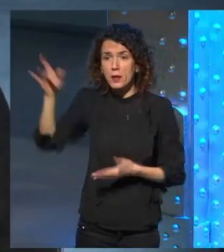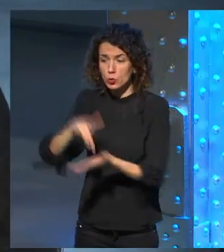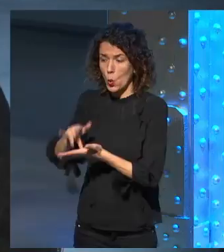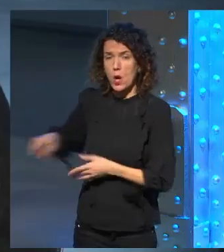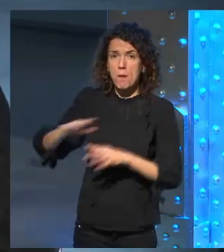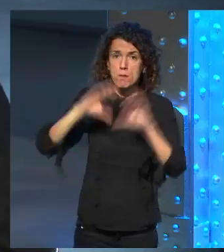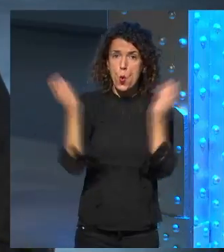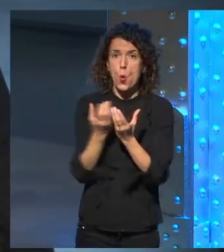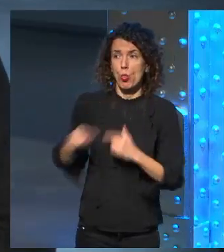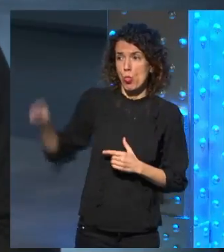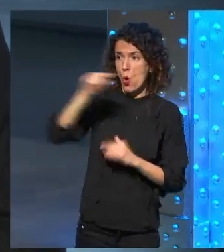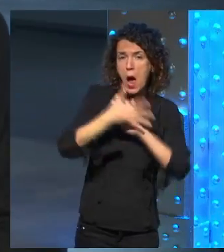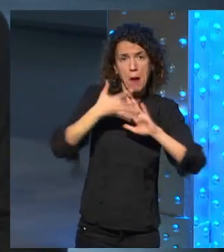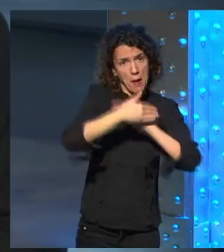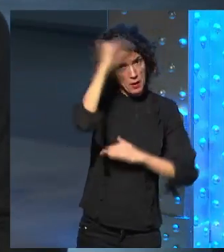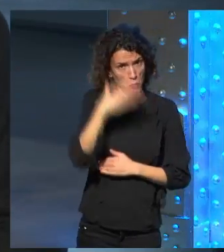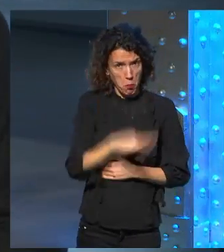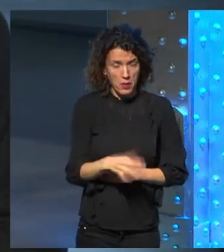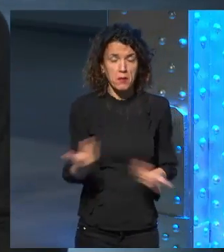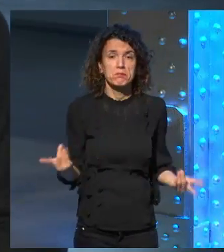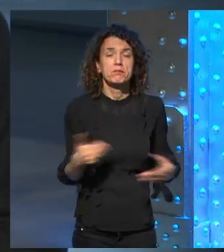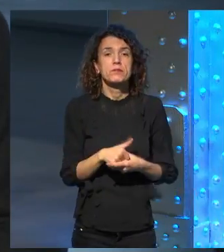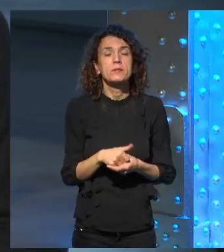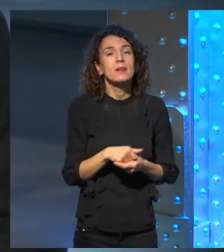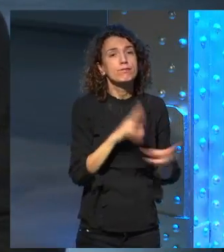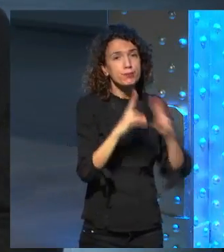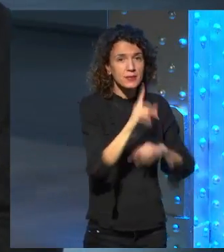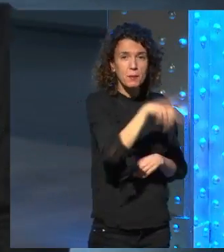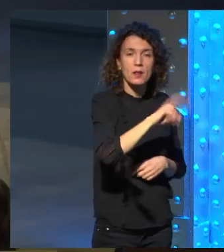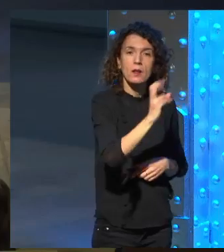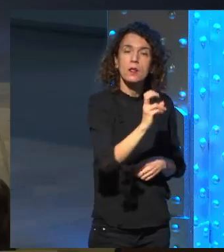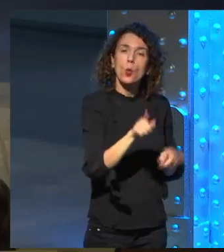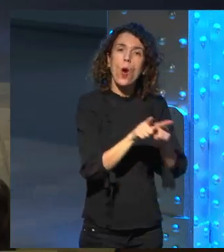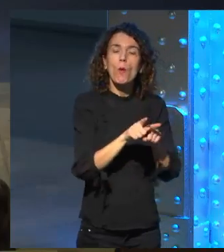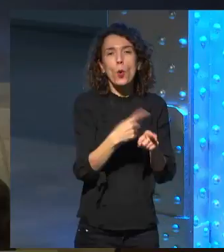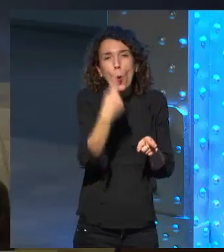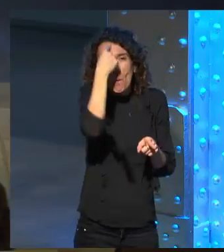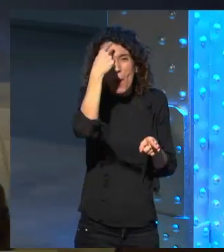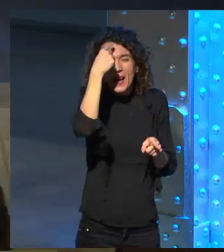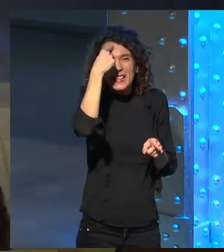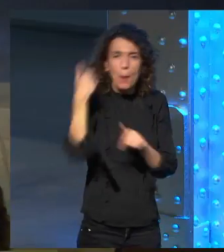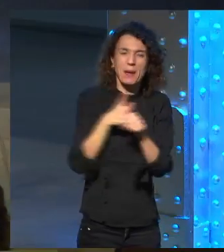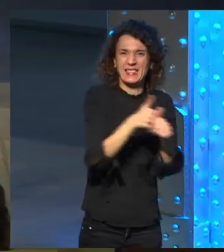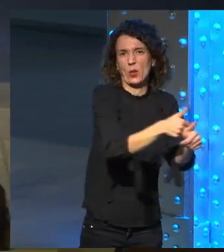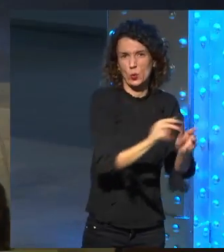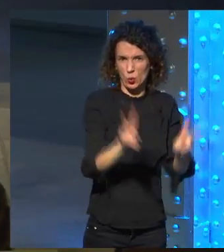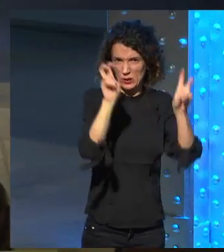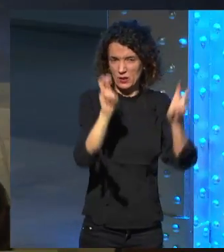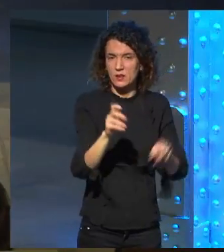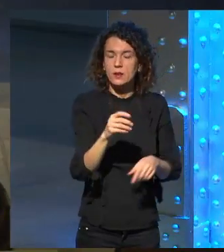cualquier otra parte del mundo. No, un poco que añadir. De todas maneras, yo es que tengo esa manía persecutoria